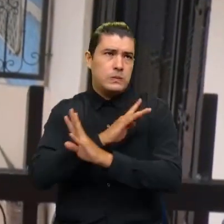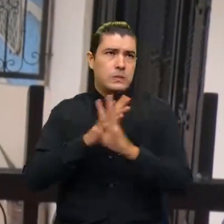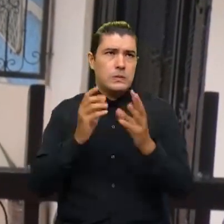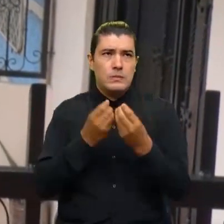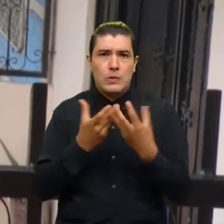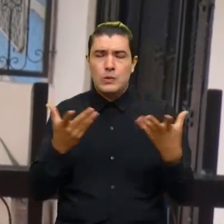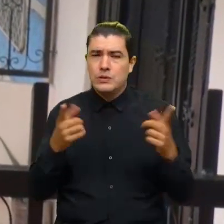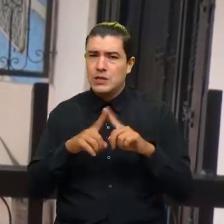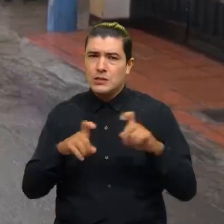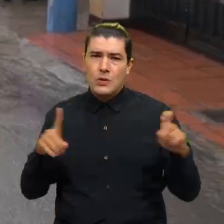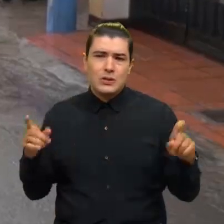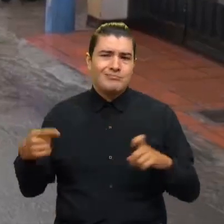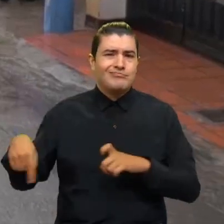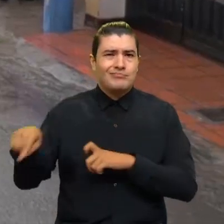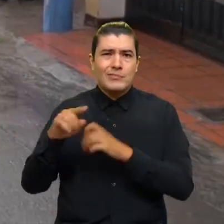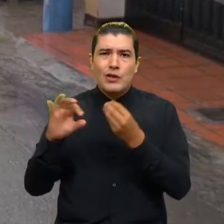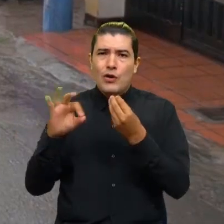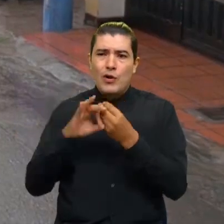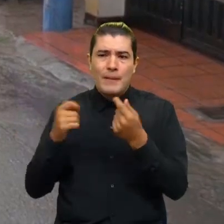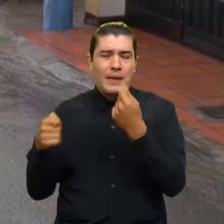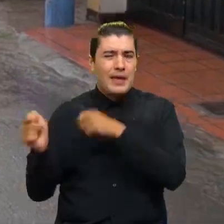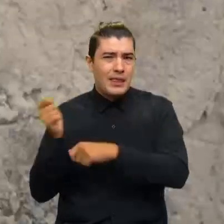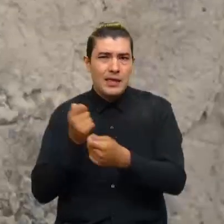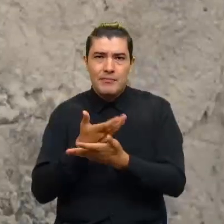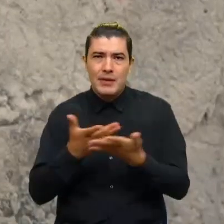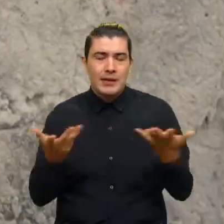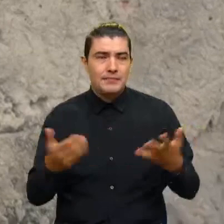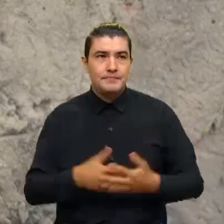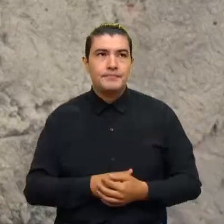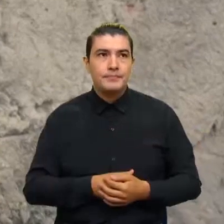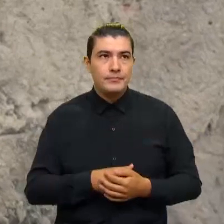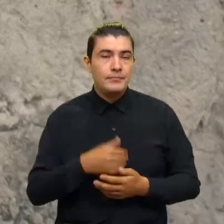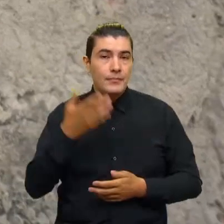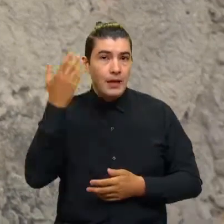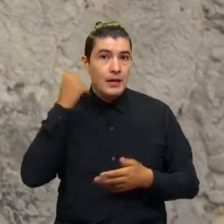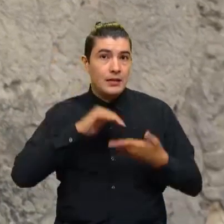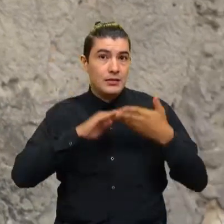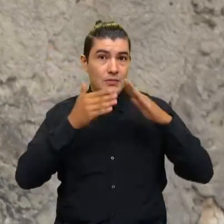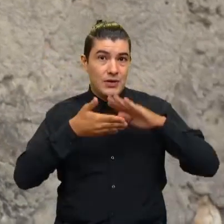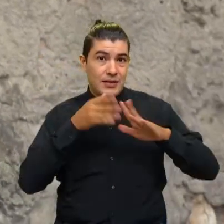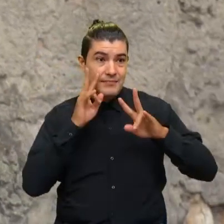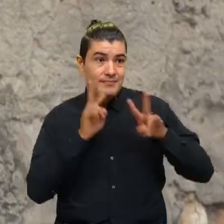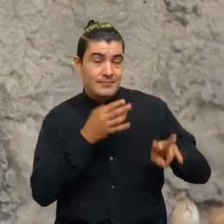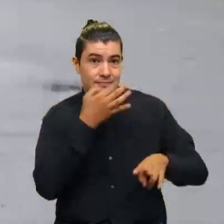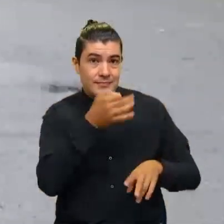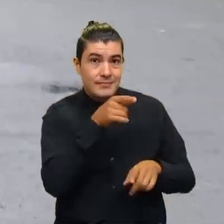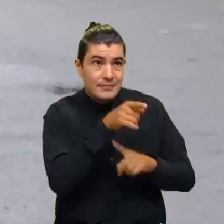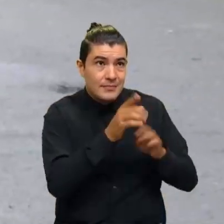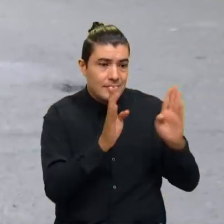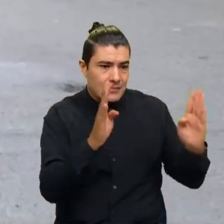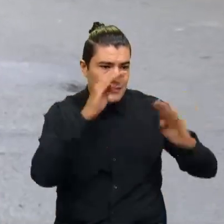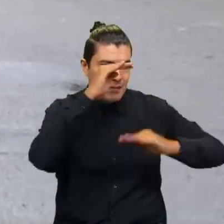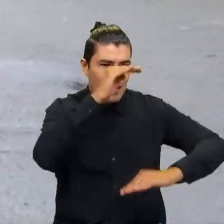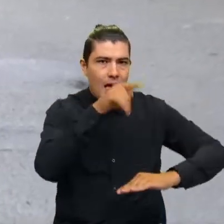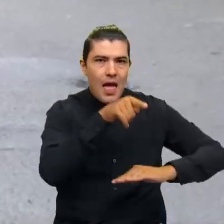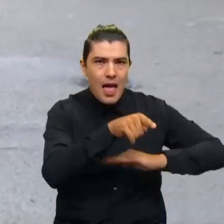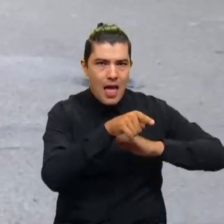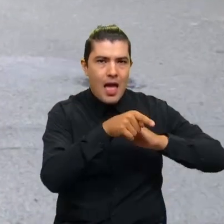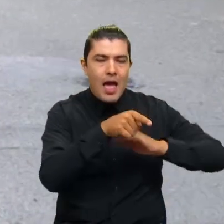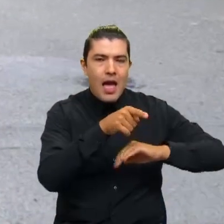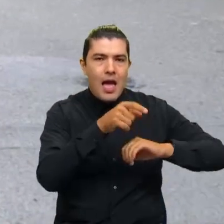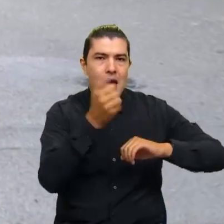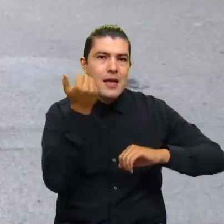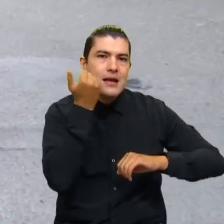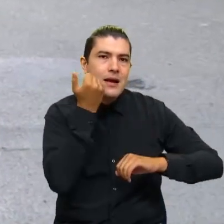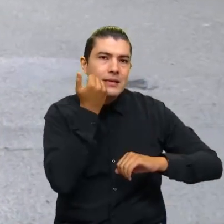expendían droga constantemente. Los residentes en días pasados comentaron que se presentó un incidente cuando robaron la caja del gas, generando que